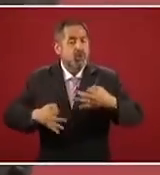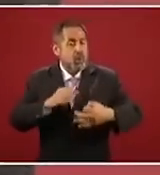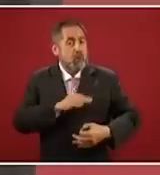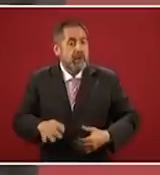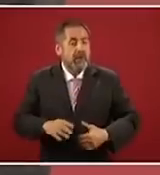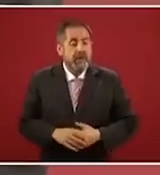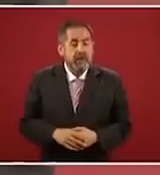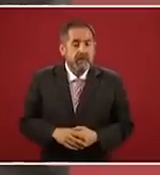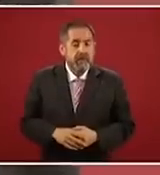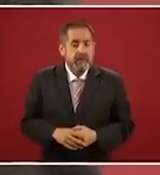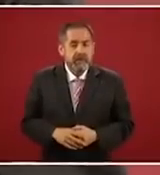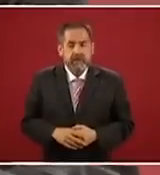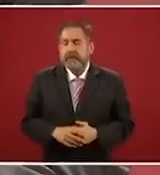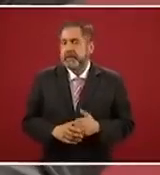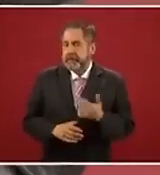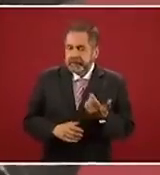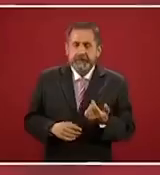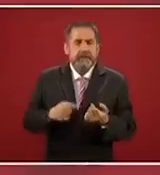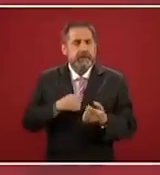Esto lo explico